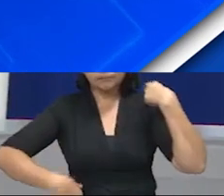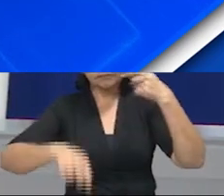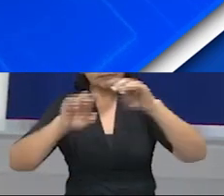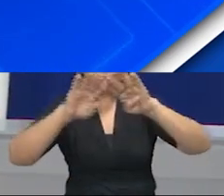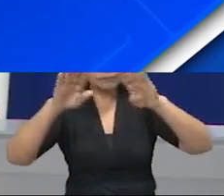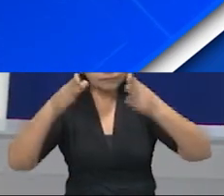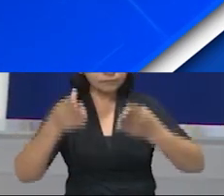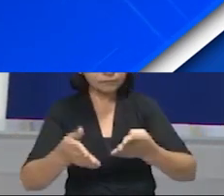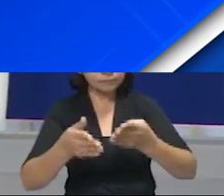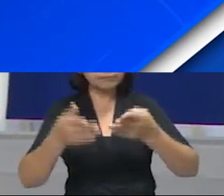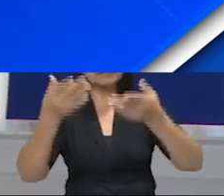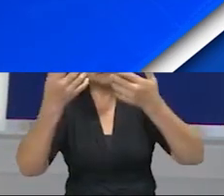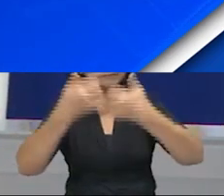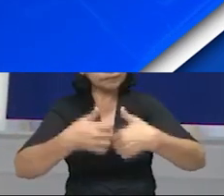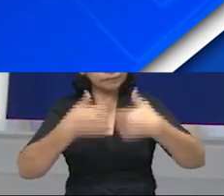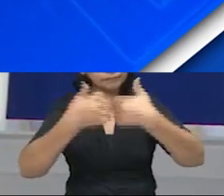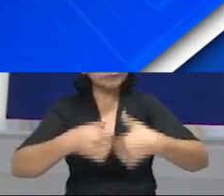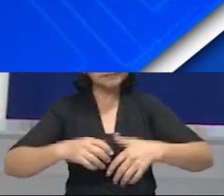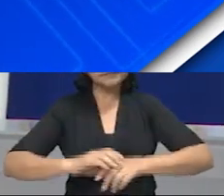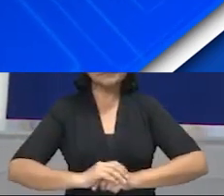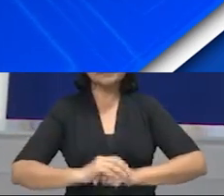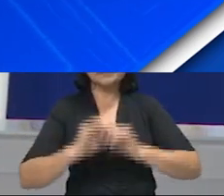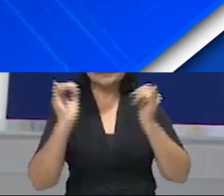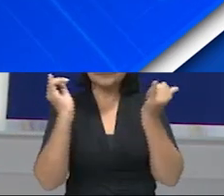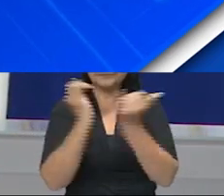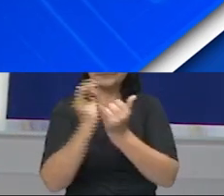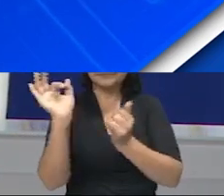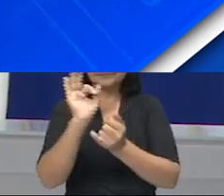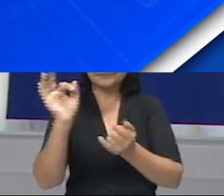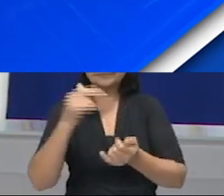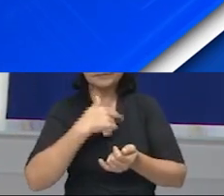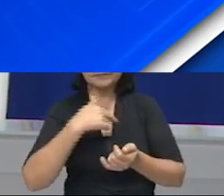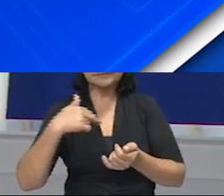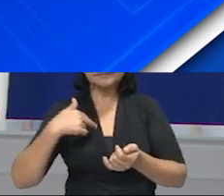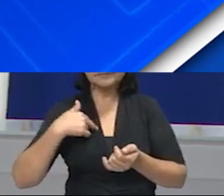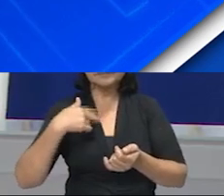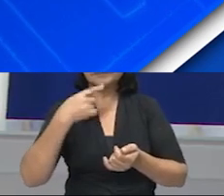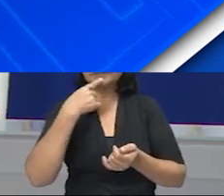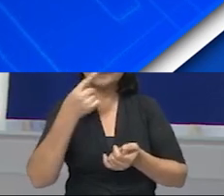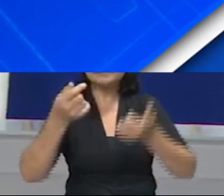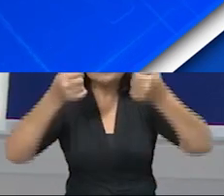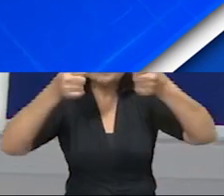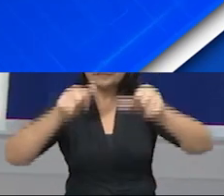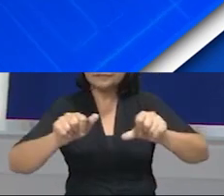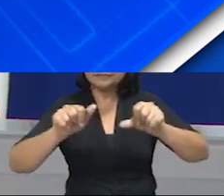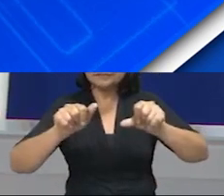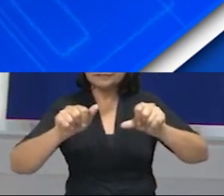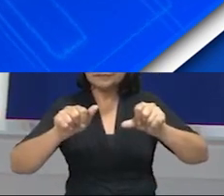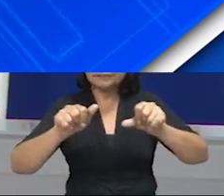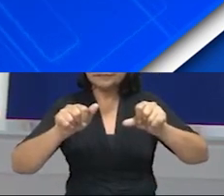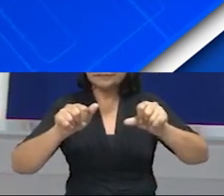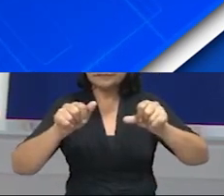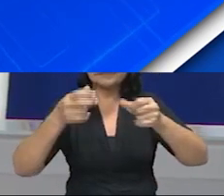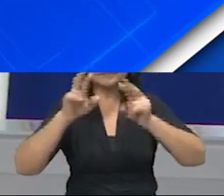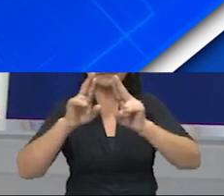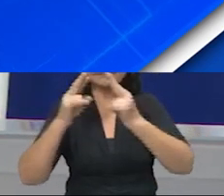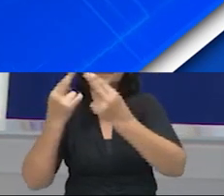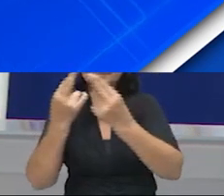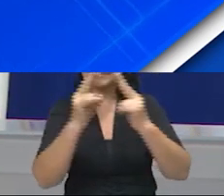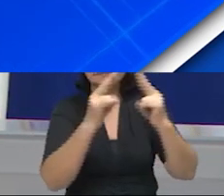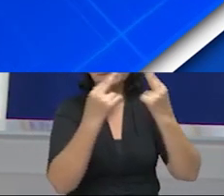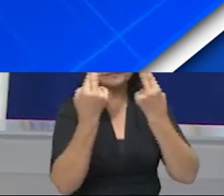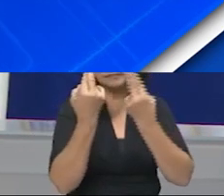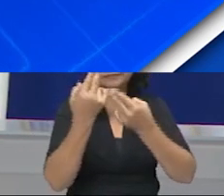ejecutiva de la empresa, así como también se establecen las convocatorias de